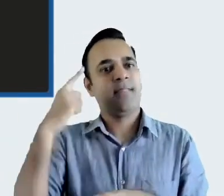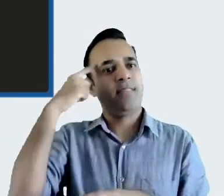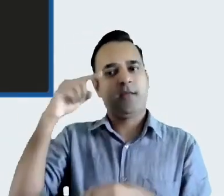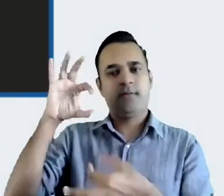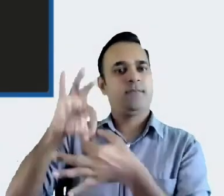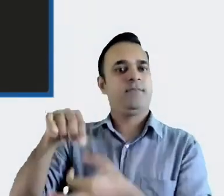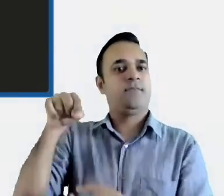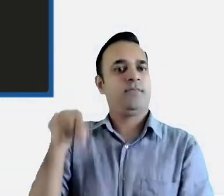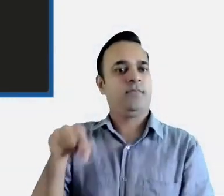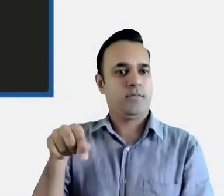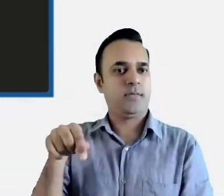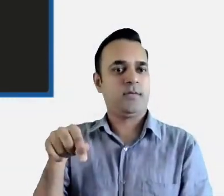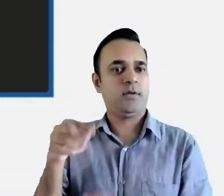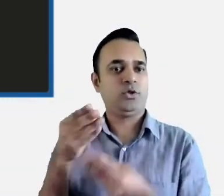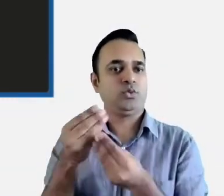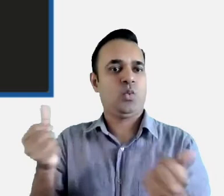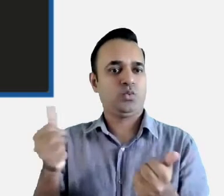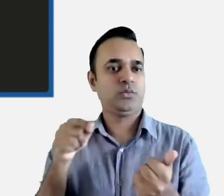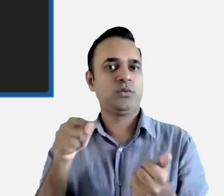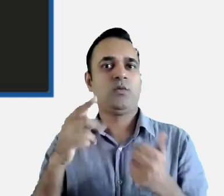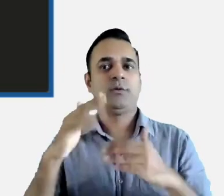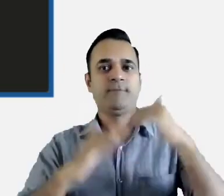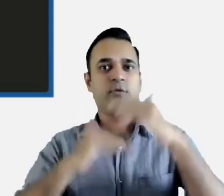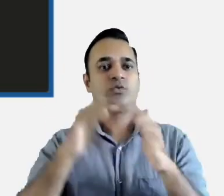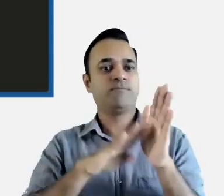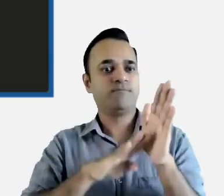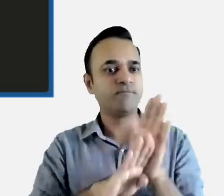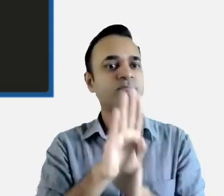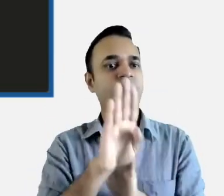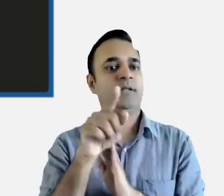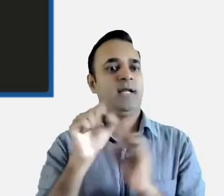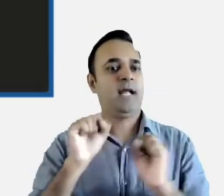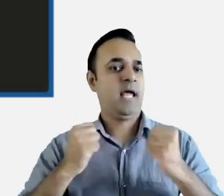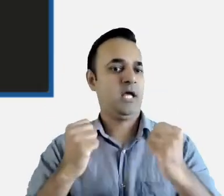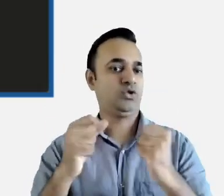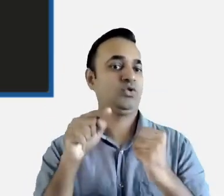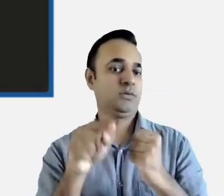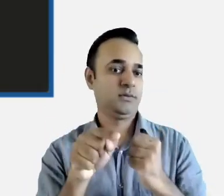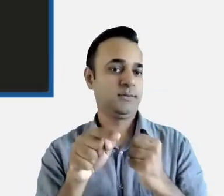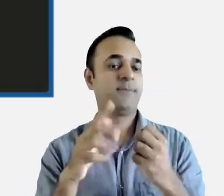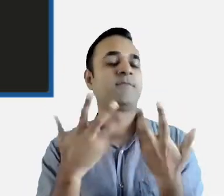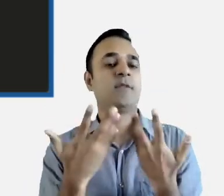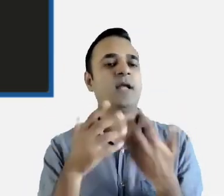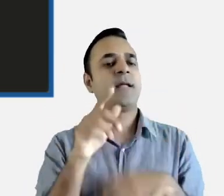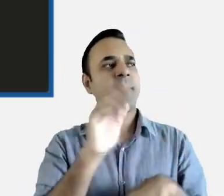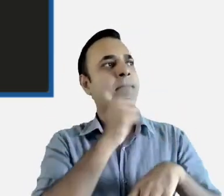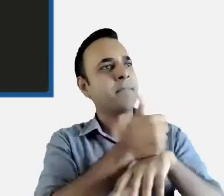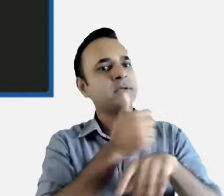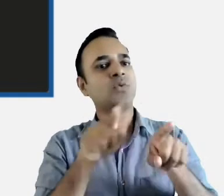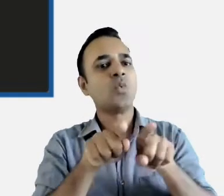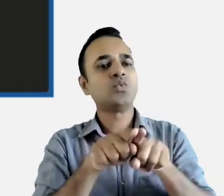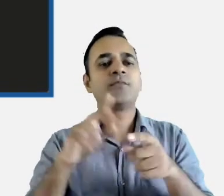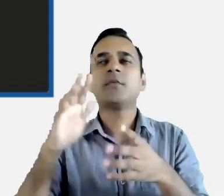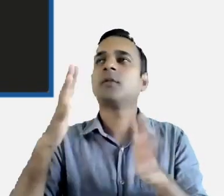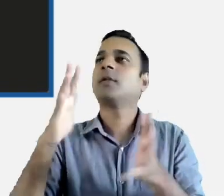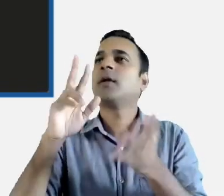las crecidas de ríos y mares, o bien el potencial de ampliar la superficie de bosques para